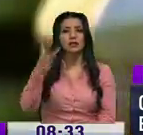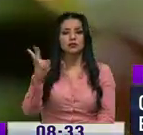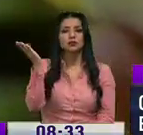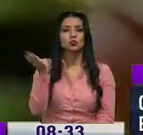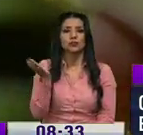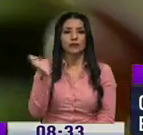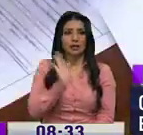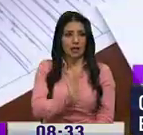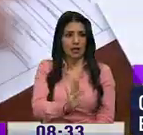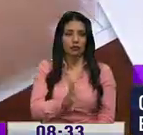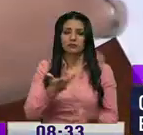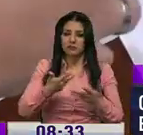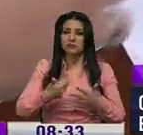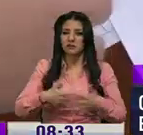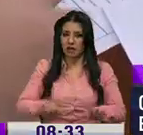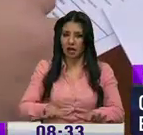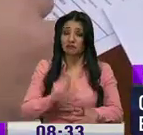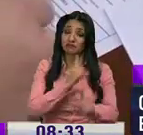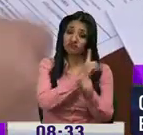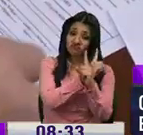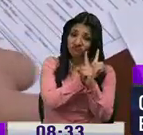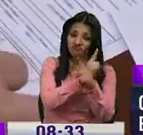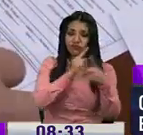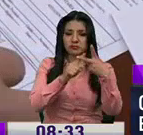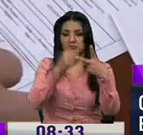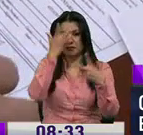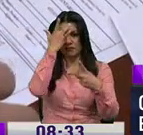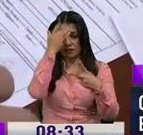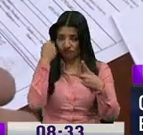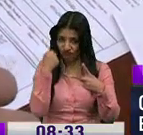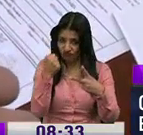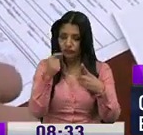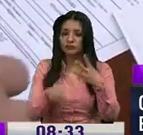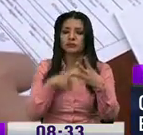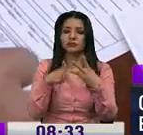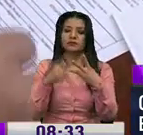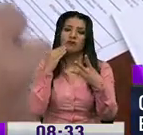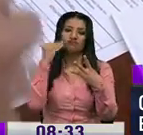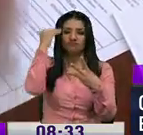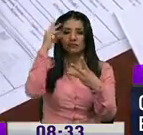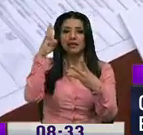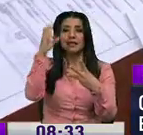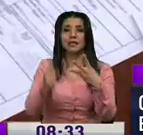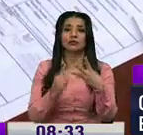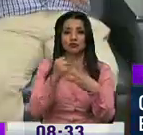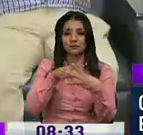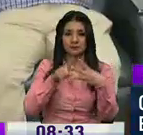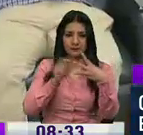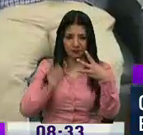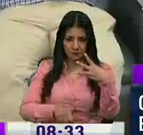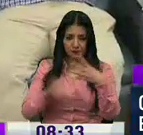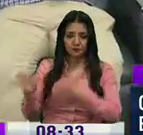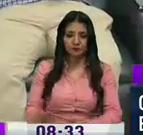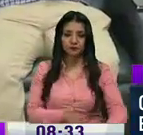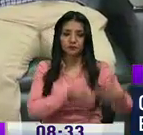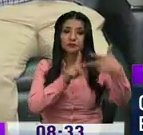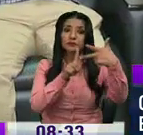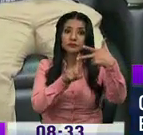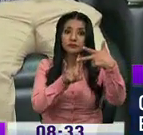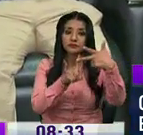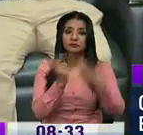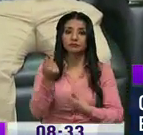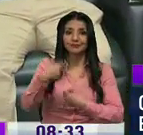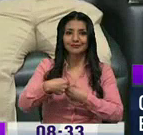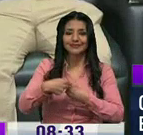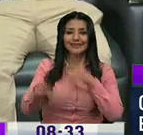de la educación en condición de discapacidad, enfermedades catastróficas o mayores de 70 años. Y en tercer lugar está quienes forman